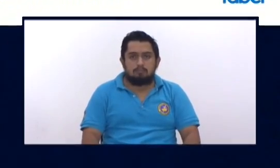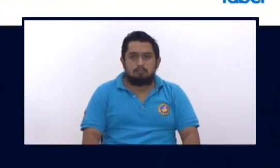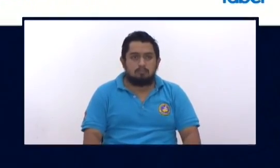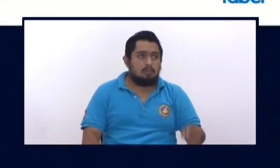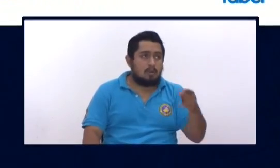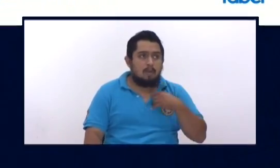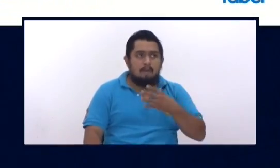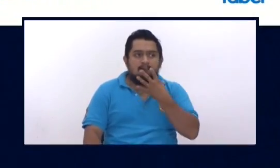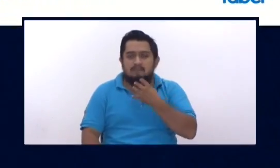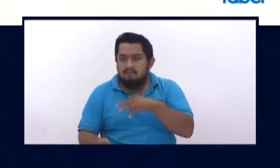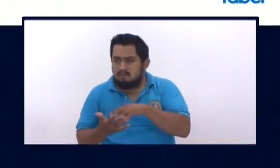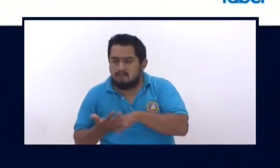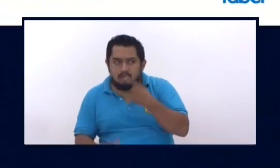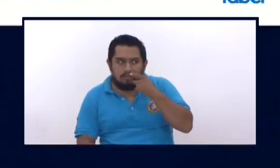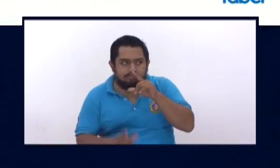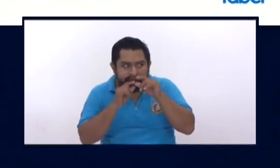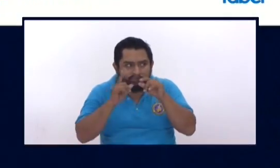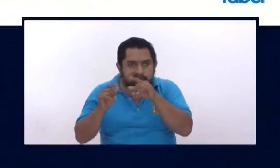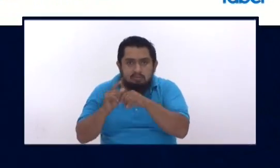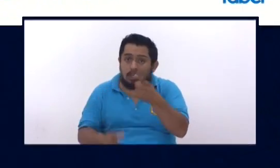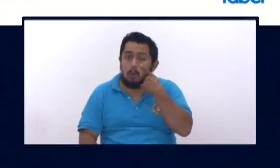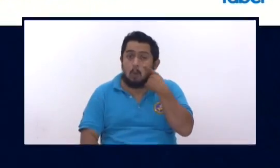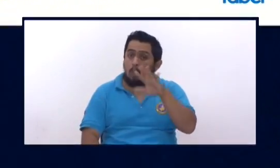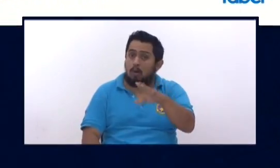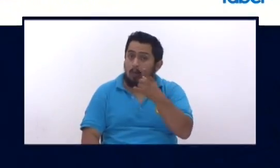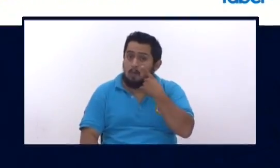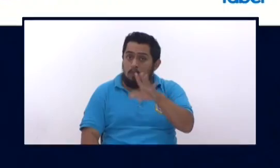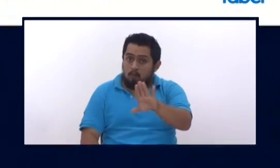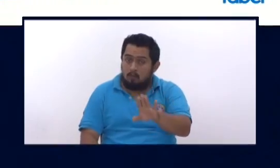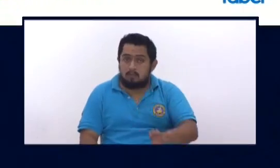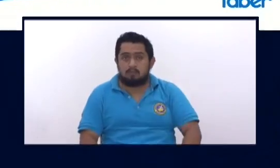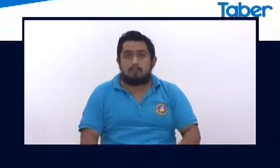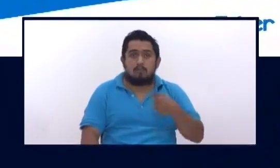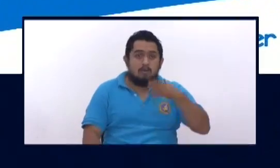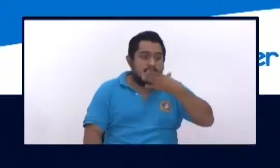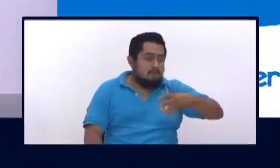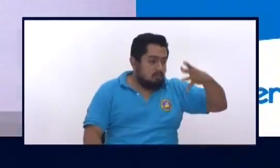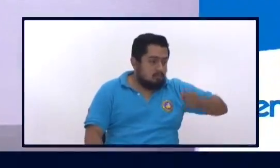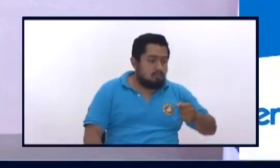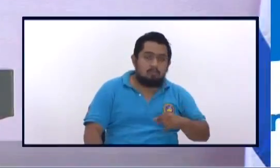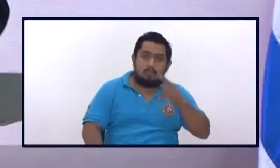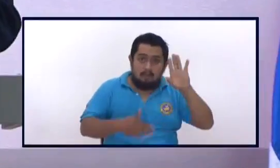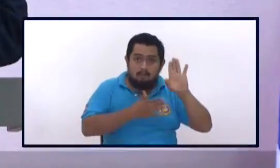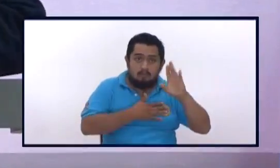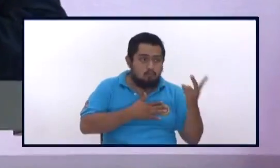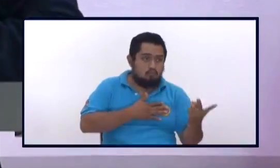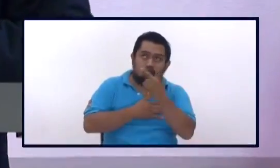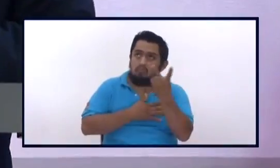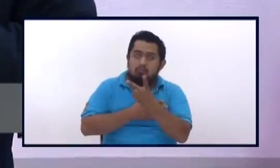y el pueblo murmuró cuidadito papá hoy lo que te estoy diciendo cuidadito porque los tratos de moisés y dios nos los tuyos